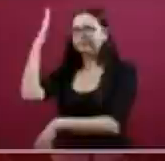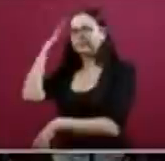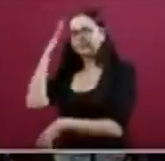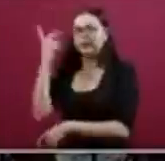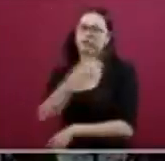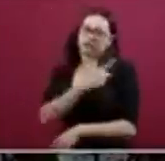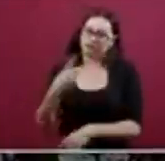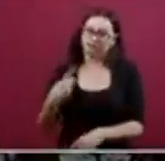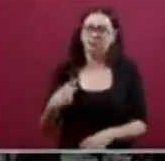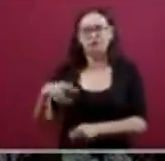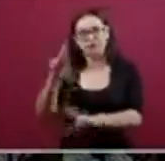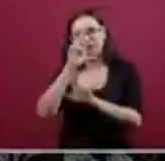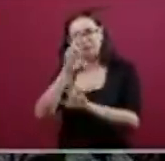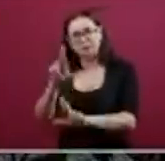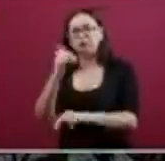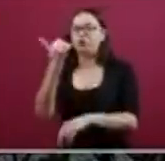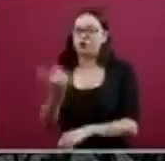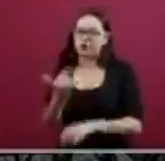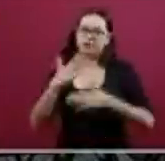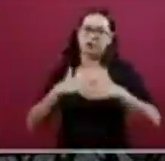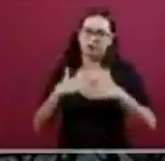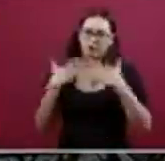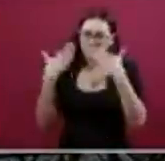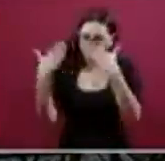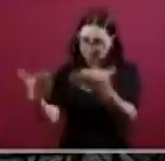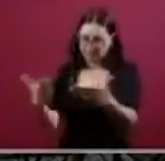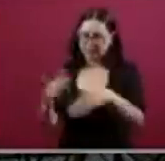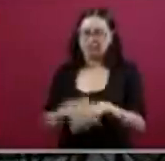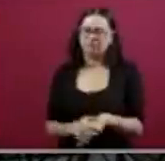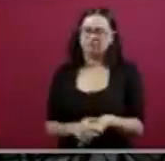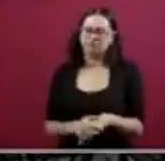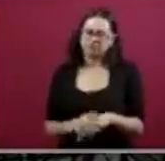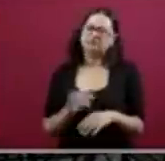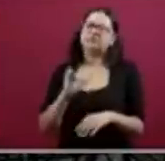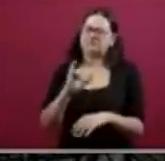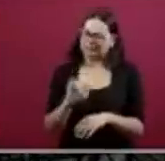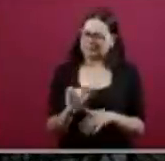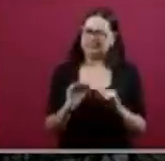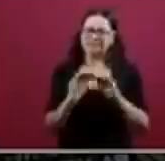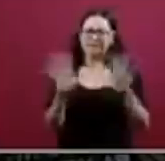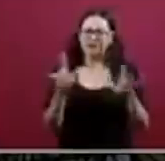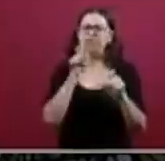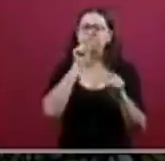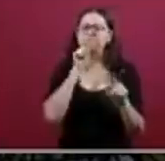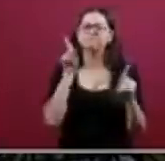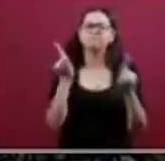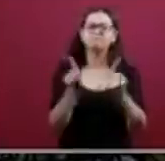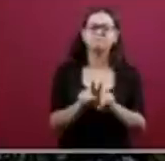tenerles confianza, pero al mismo tiempo, pues